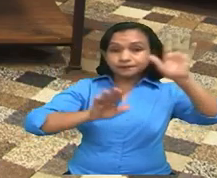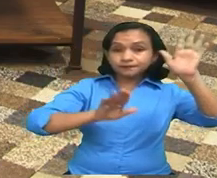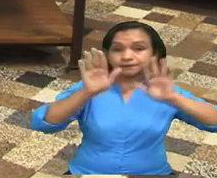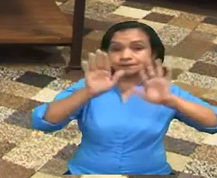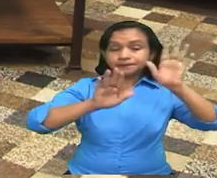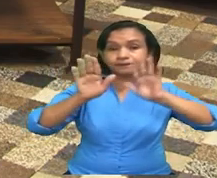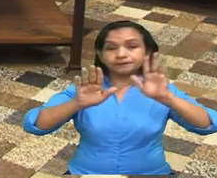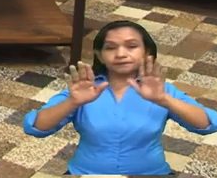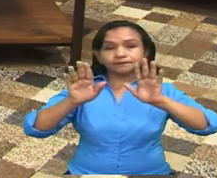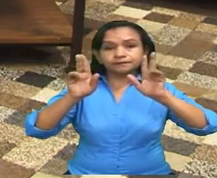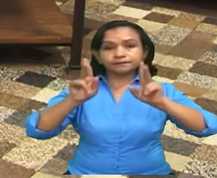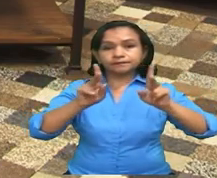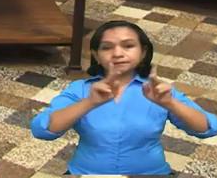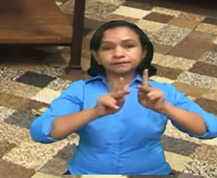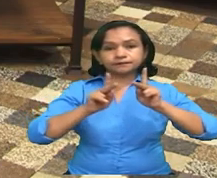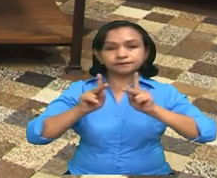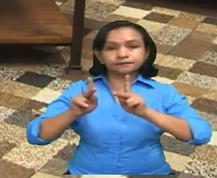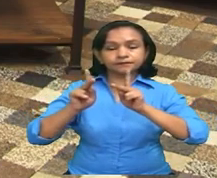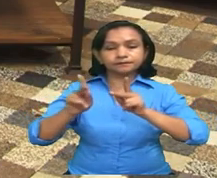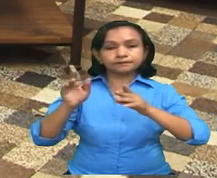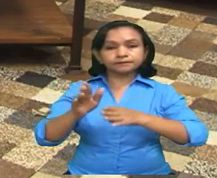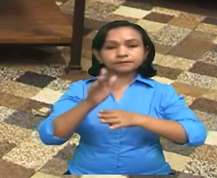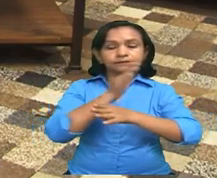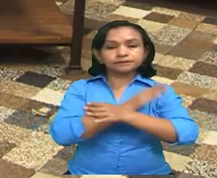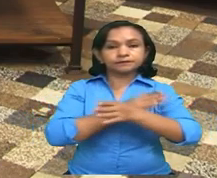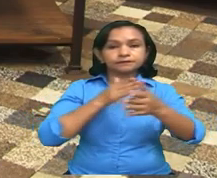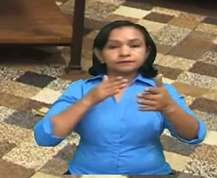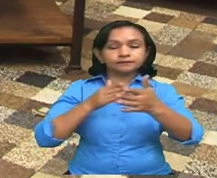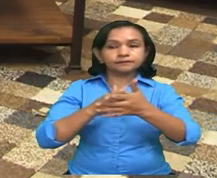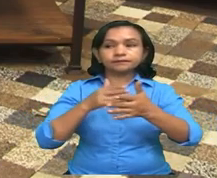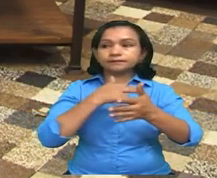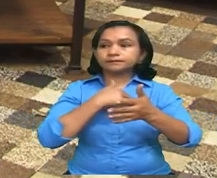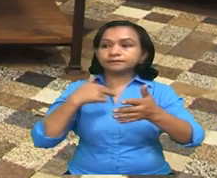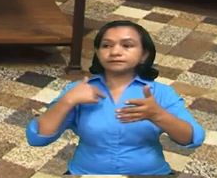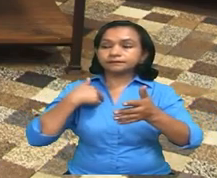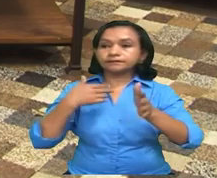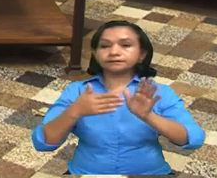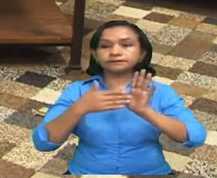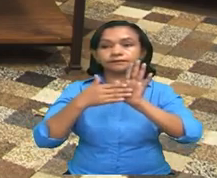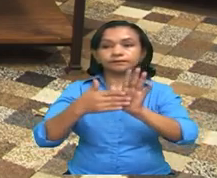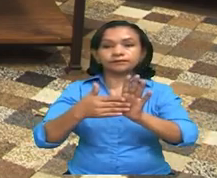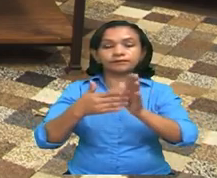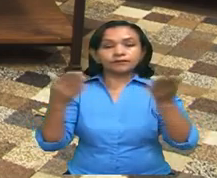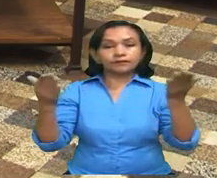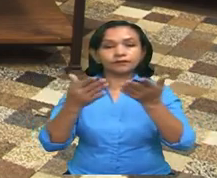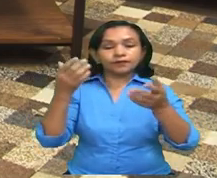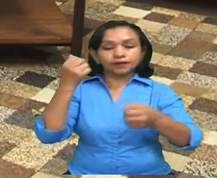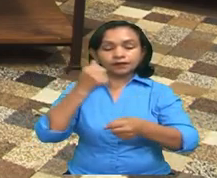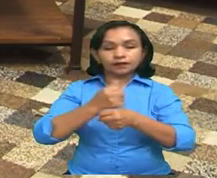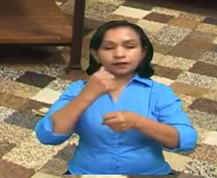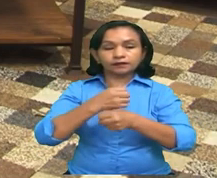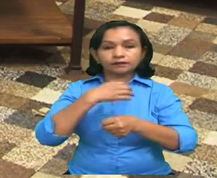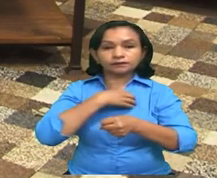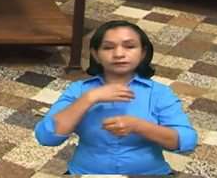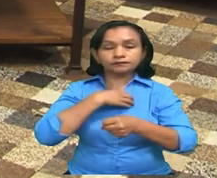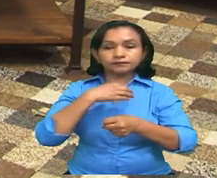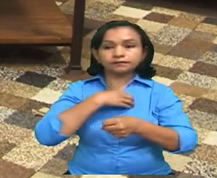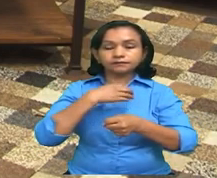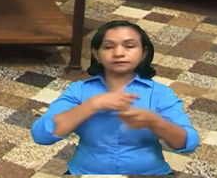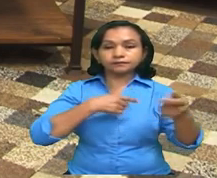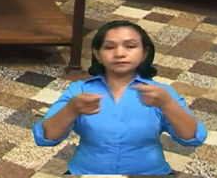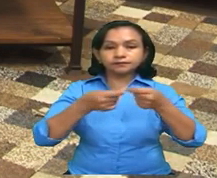que tiene Nicaragua, que tienen las microempresas en particular, porque entiendo que estuvieron unas 89 empresas nicaragüenses